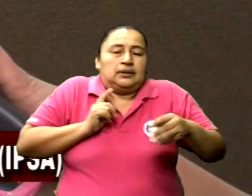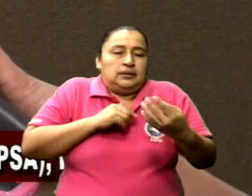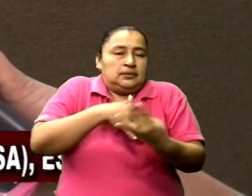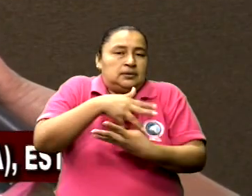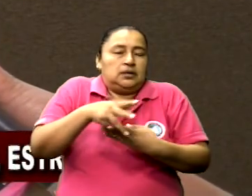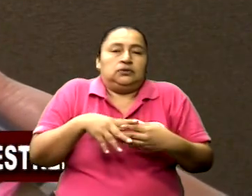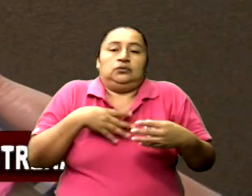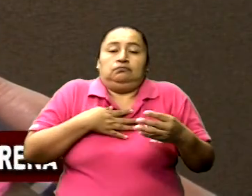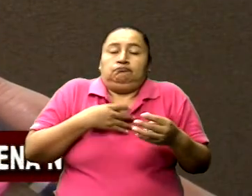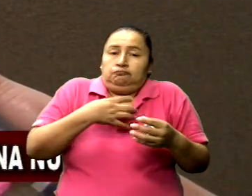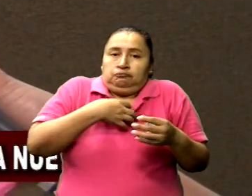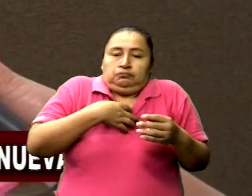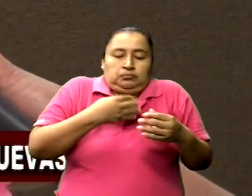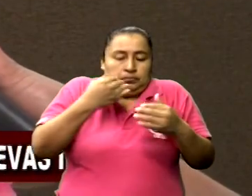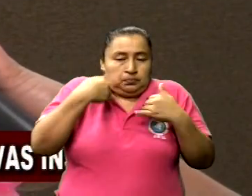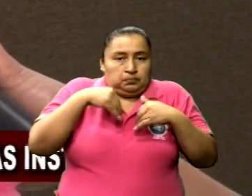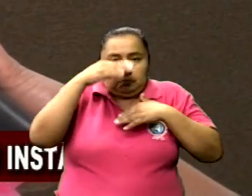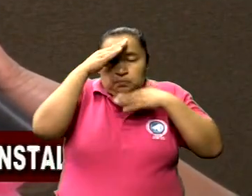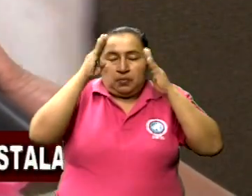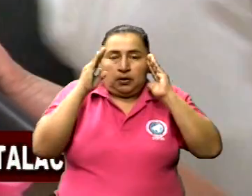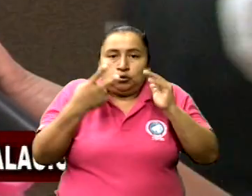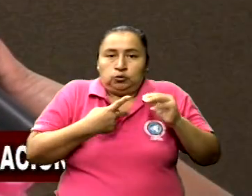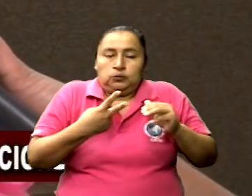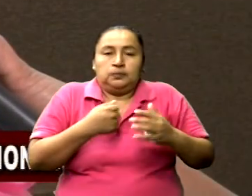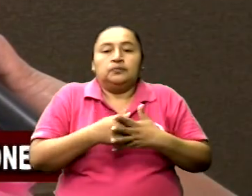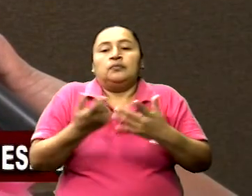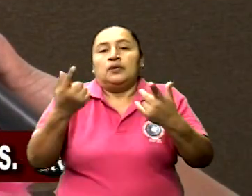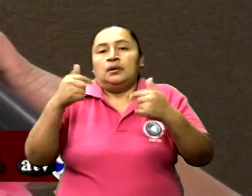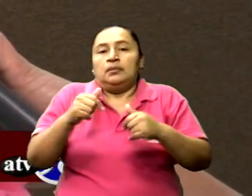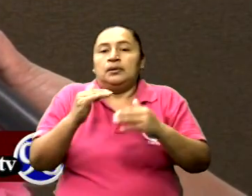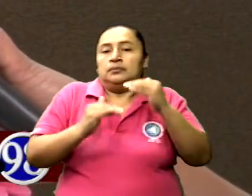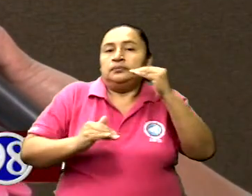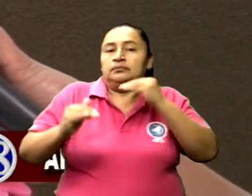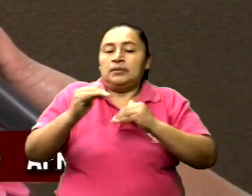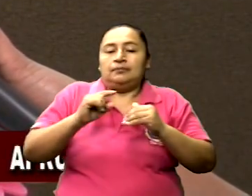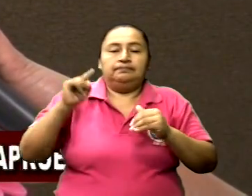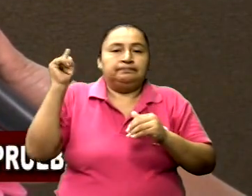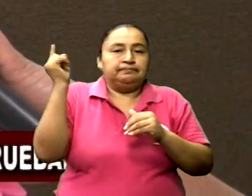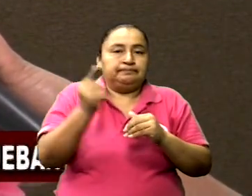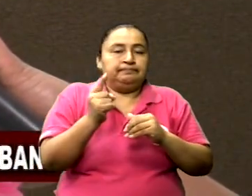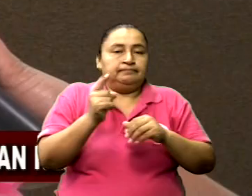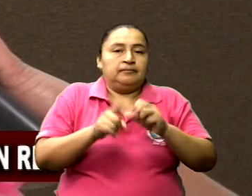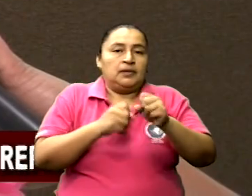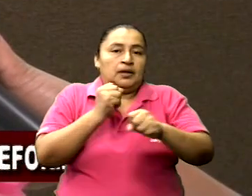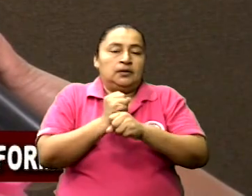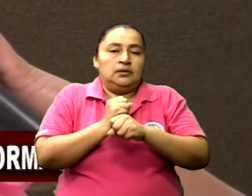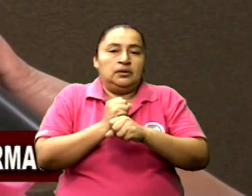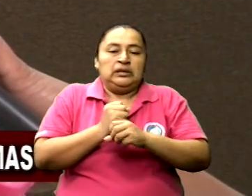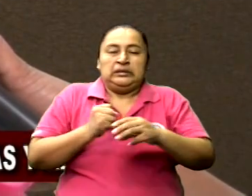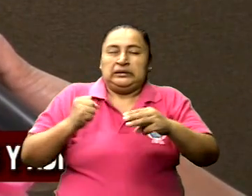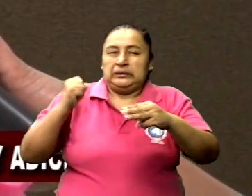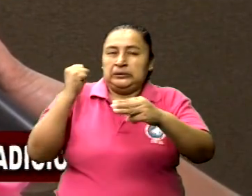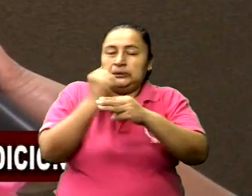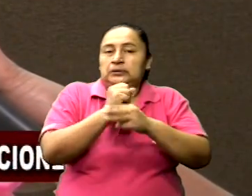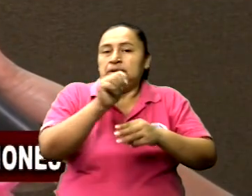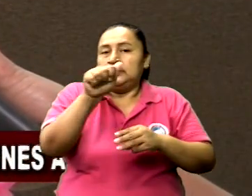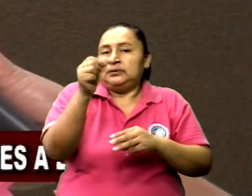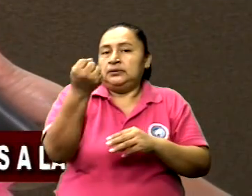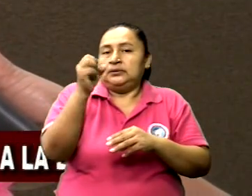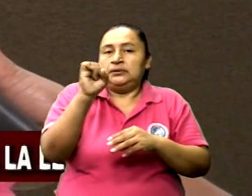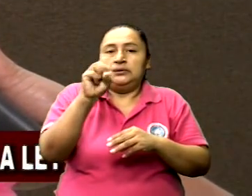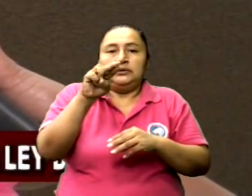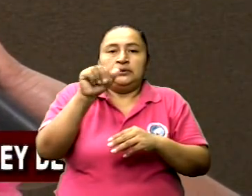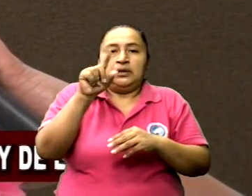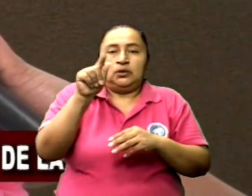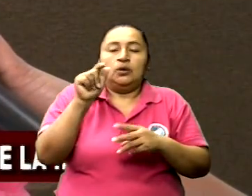de intimidad. También hemos aumentado la sanción en los delitos de asesinato y hemos